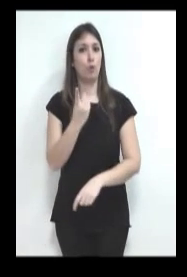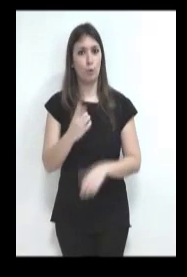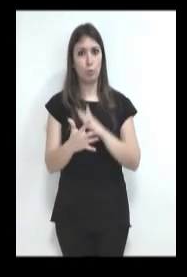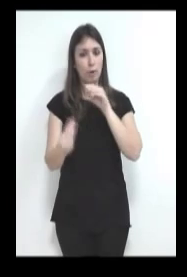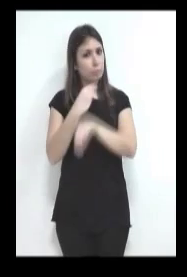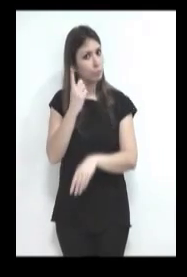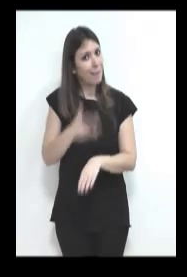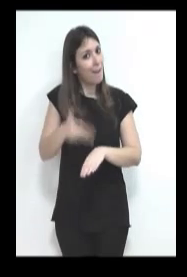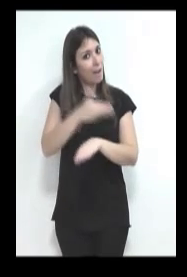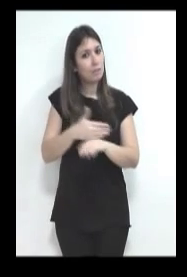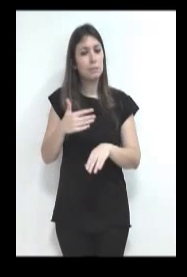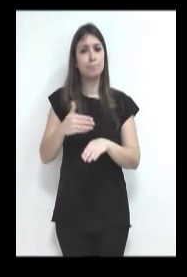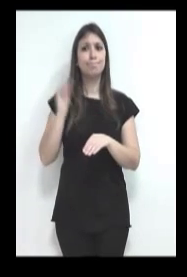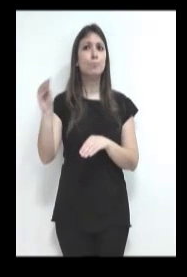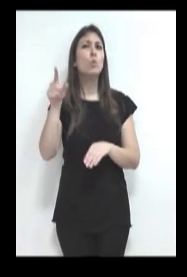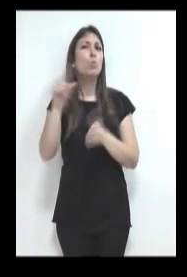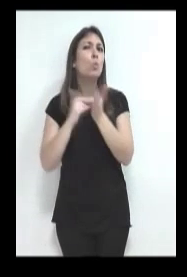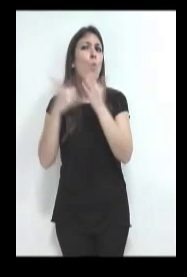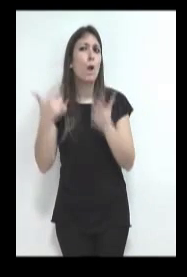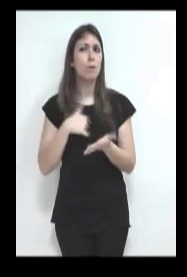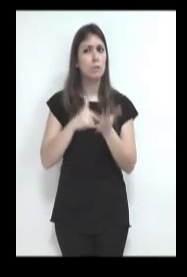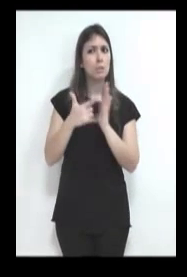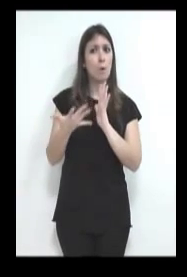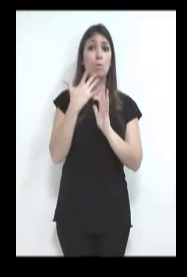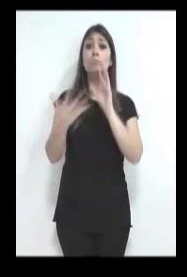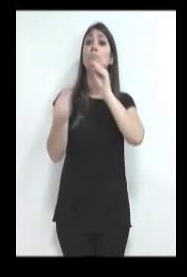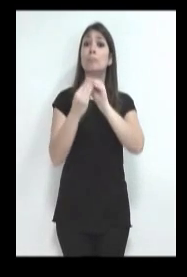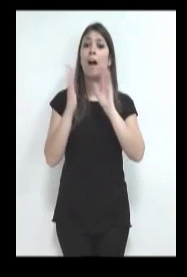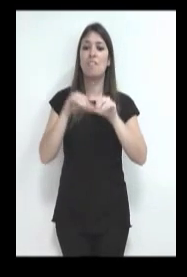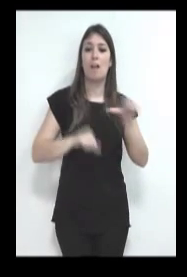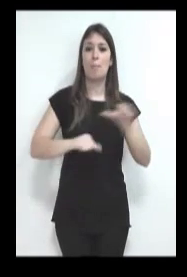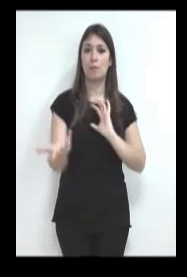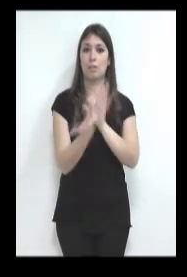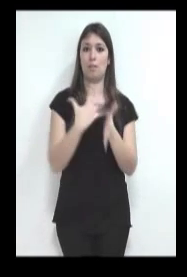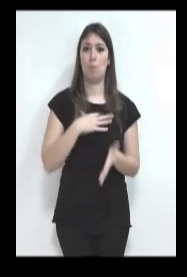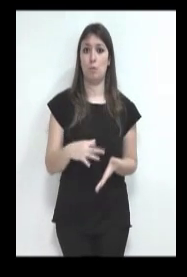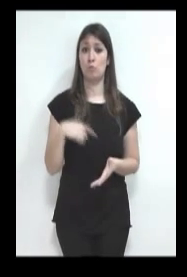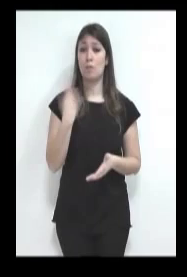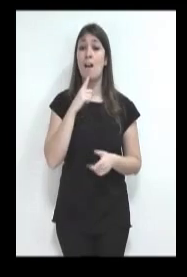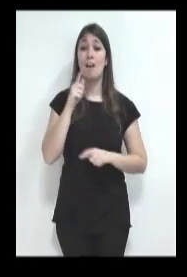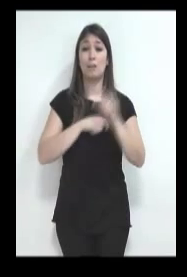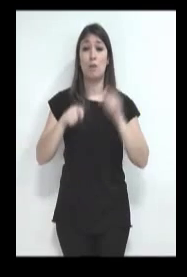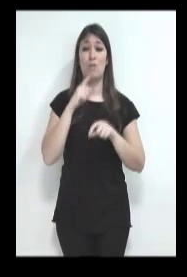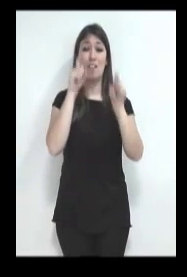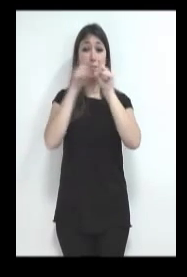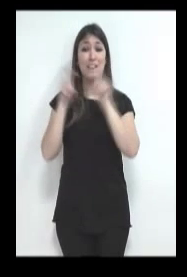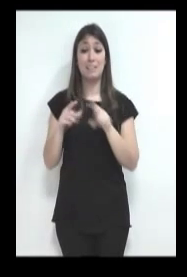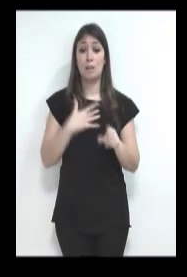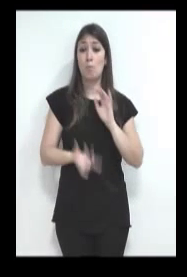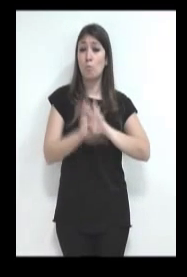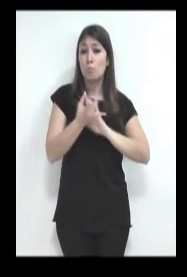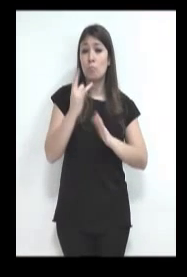falta estandarizar, ponernos de acuerdo. Y bueno, nosotros como asociación de empresas pues queremos que todas las empresas, todas las soluciones y todos los